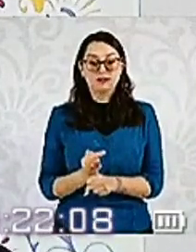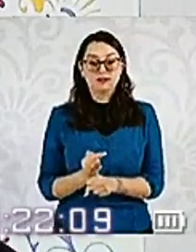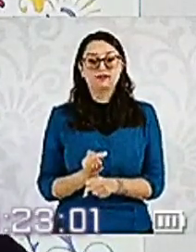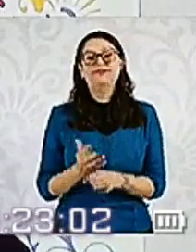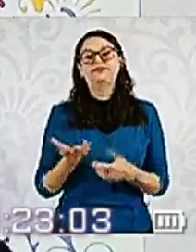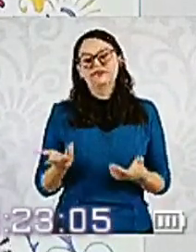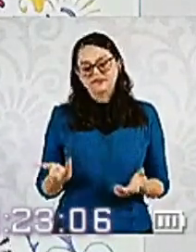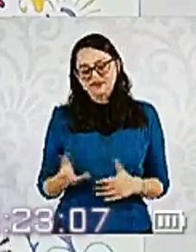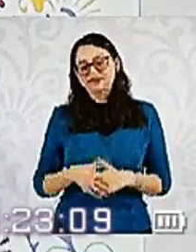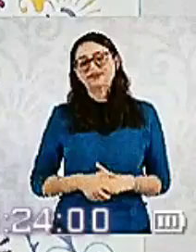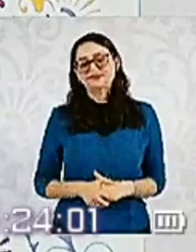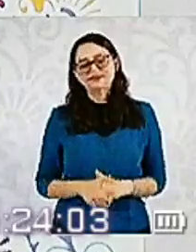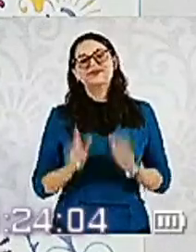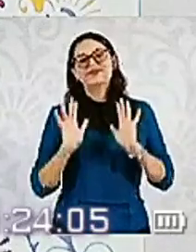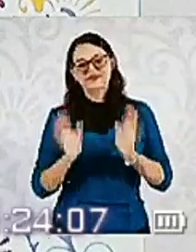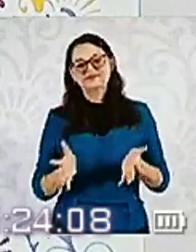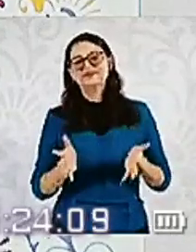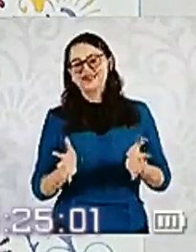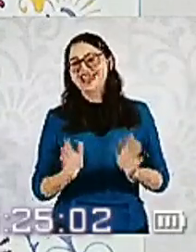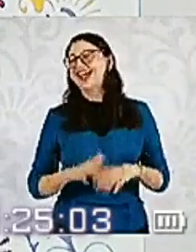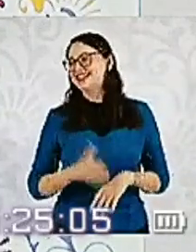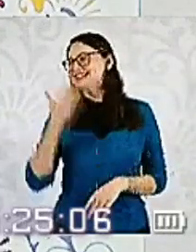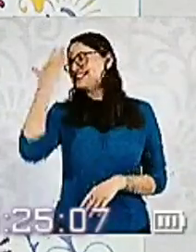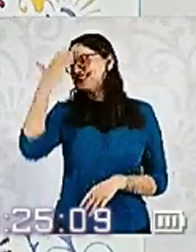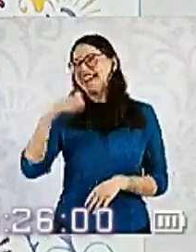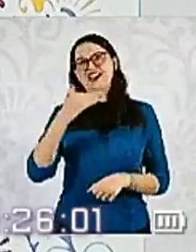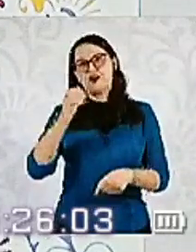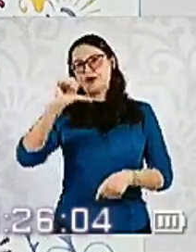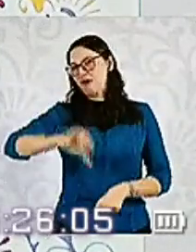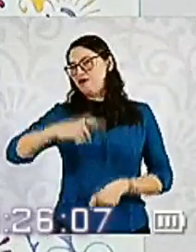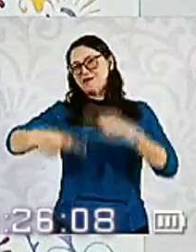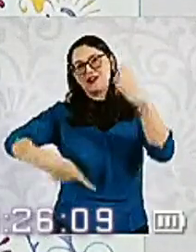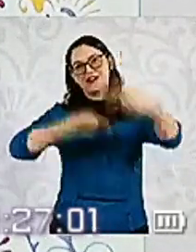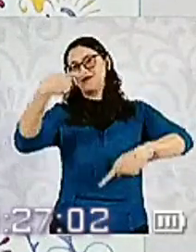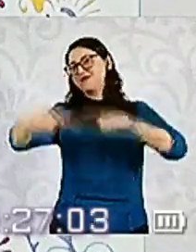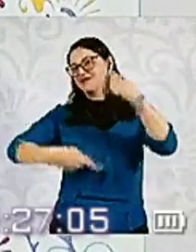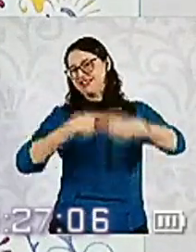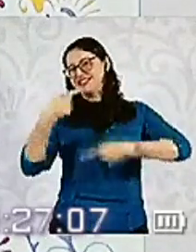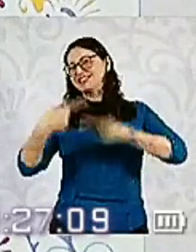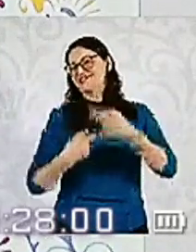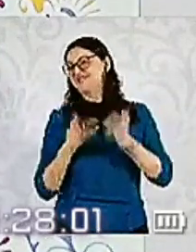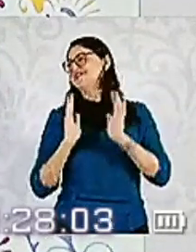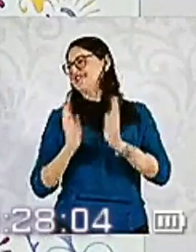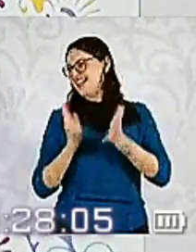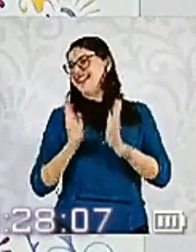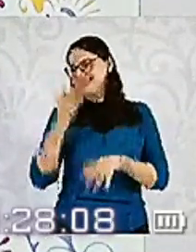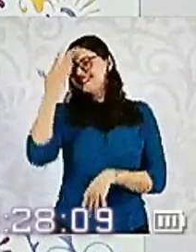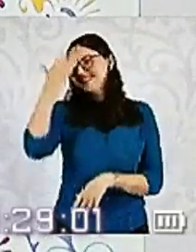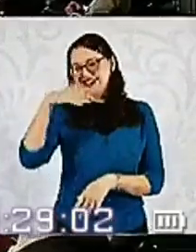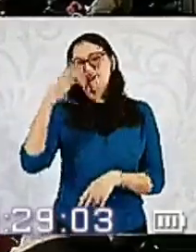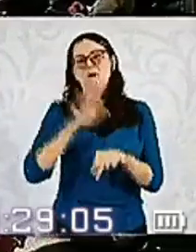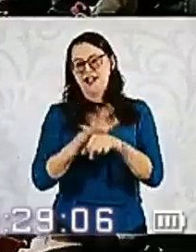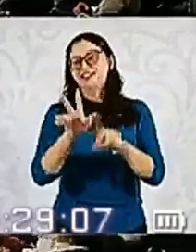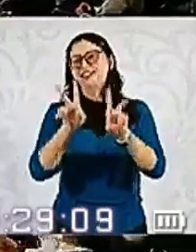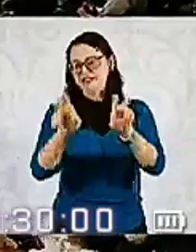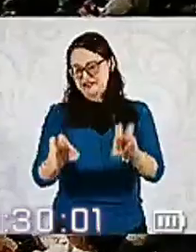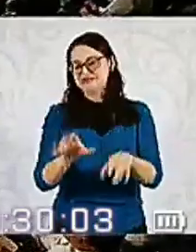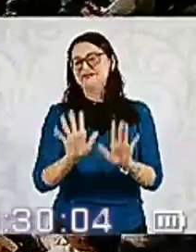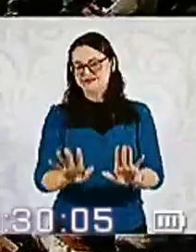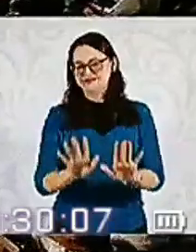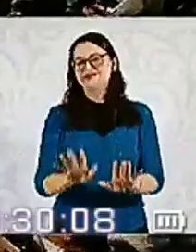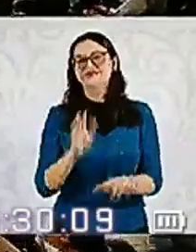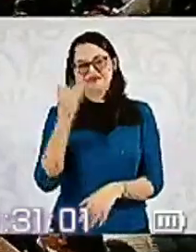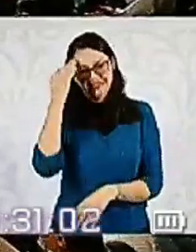el tema que vamos a tratar el día de hoy y vamos a darle su tiempo. Adelante, Raquel.